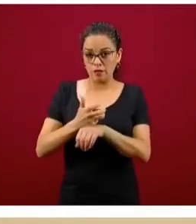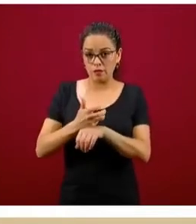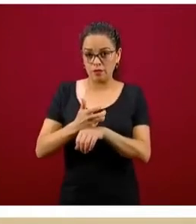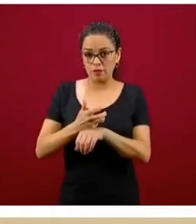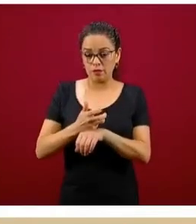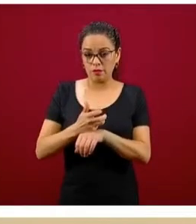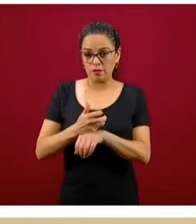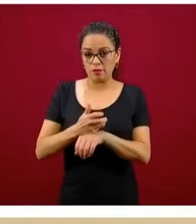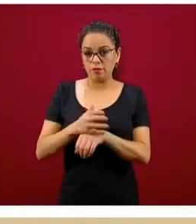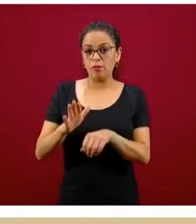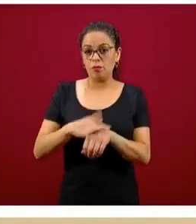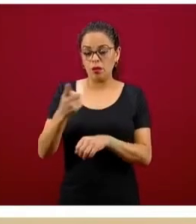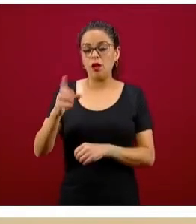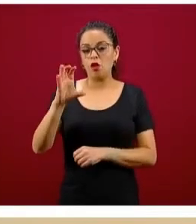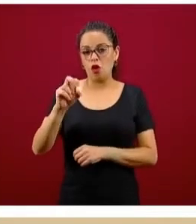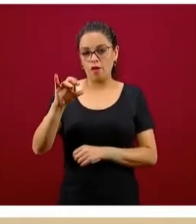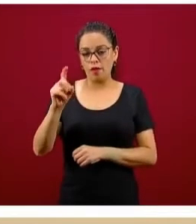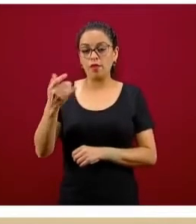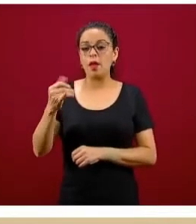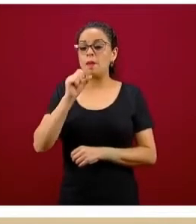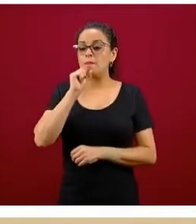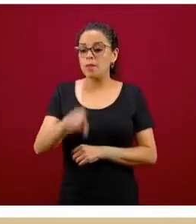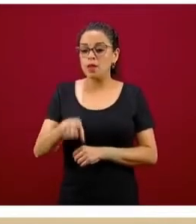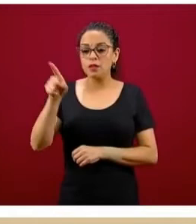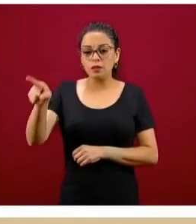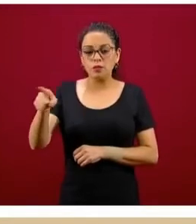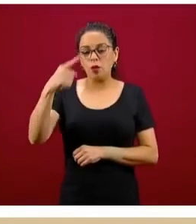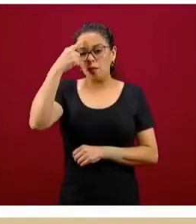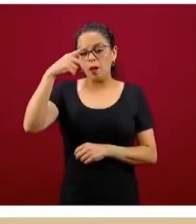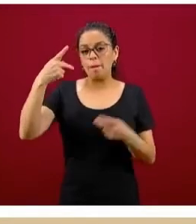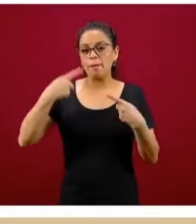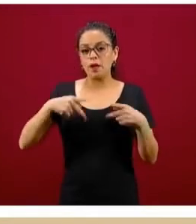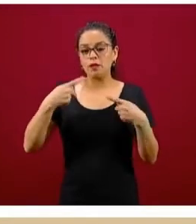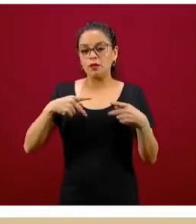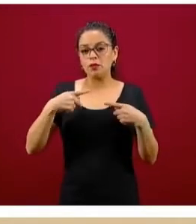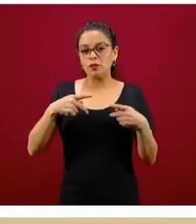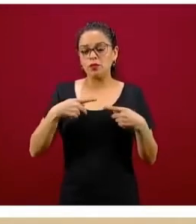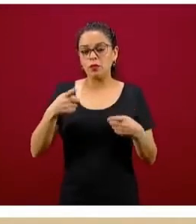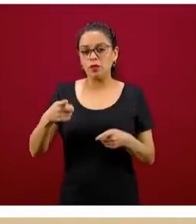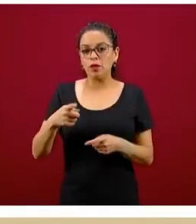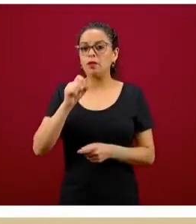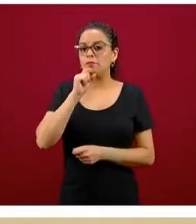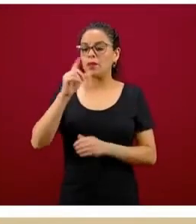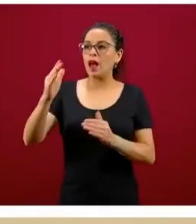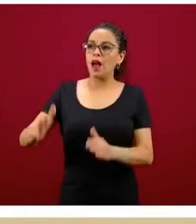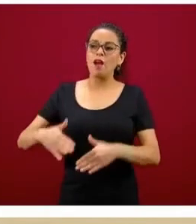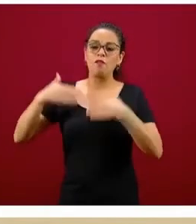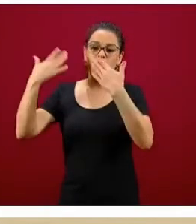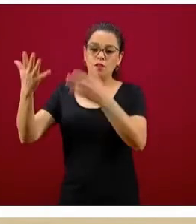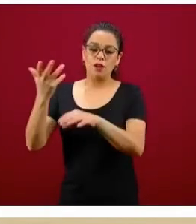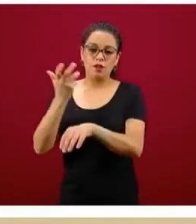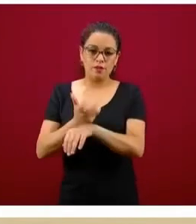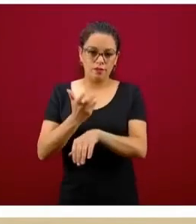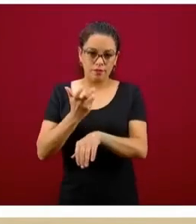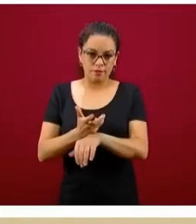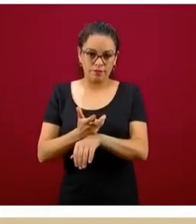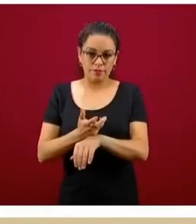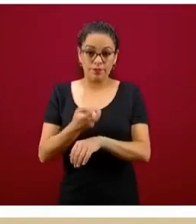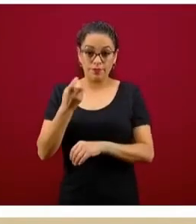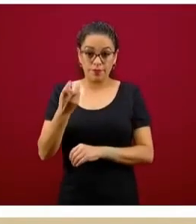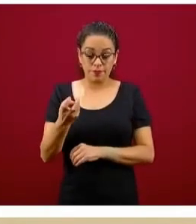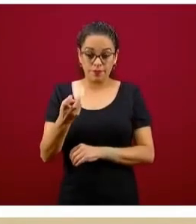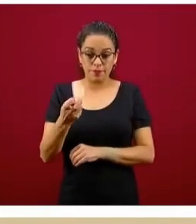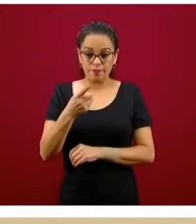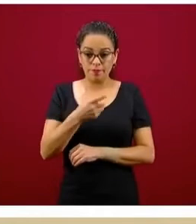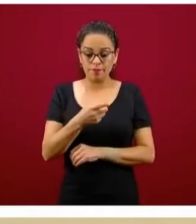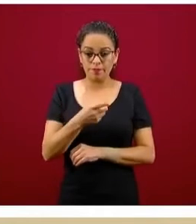diapositiva, mismas tablas, pero para personas que han tenido las condiciones fuera de Estados Unidos. Aquí esto nos permite, por la vecindad